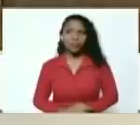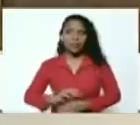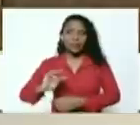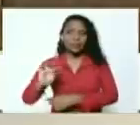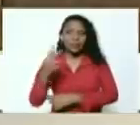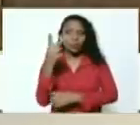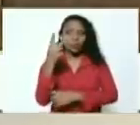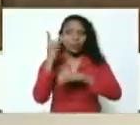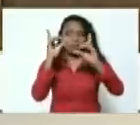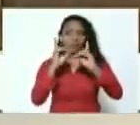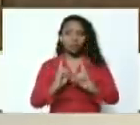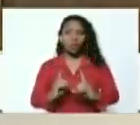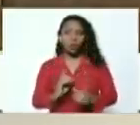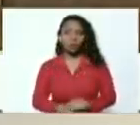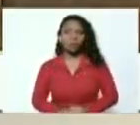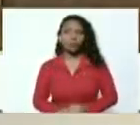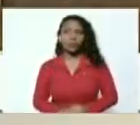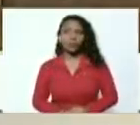Segunda decisión.